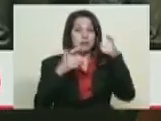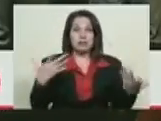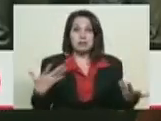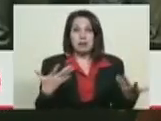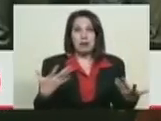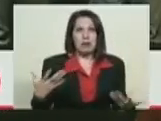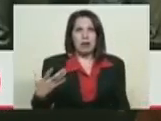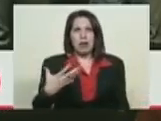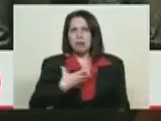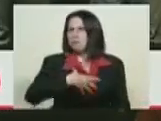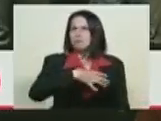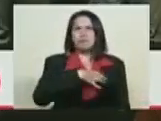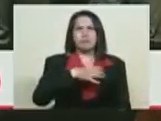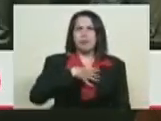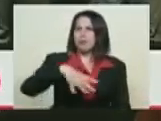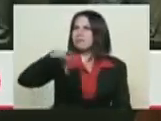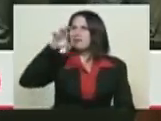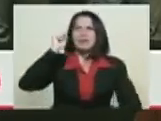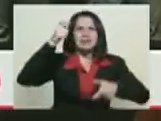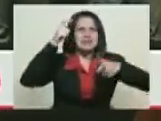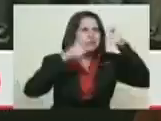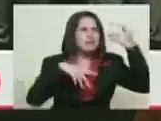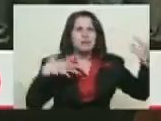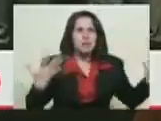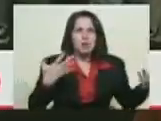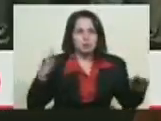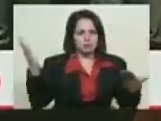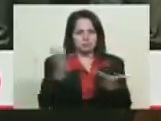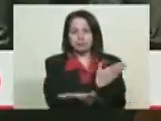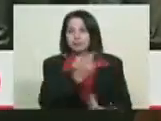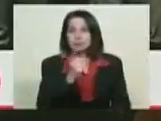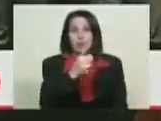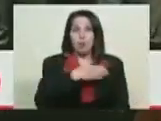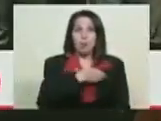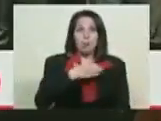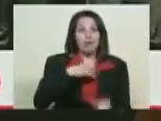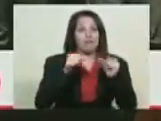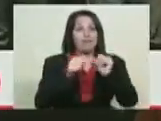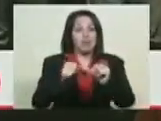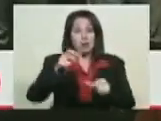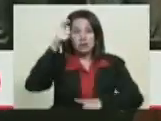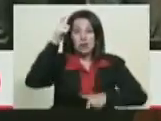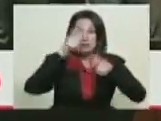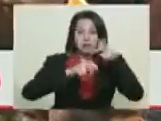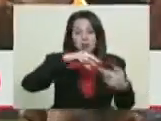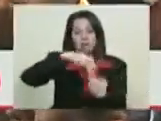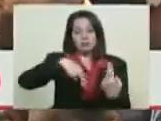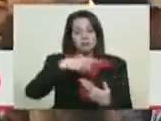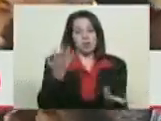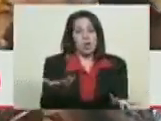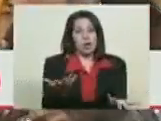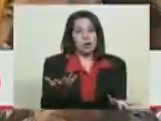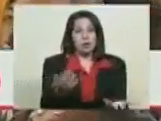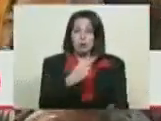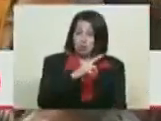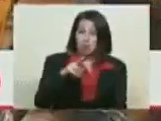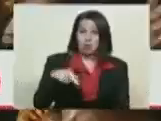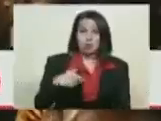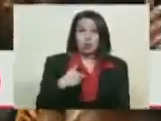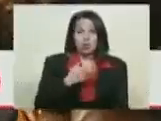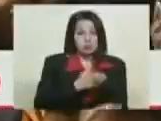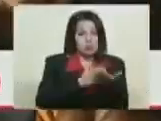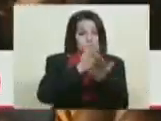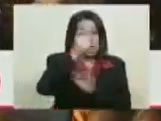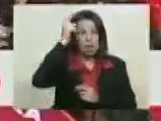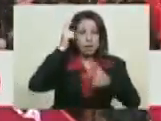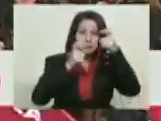podrá entender Venezuela sin el chavismo bolivariano revolucionario. Sin nosotros, los seguidores